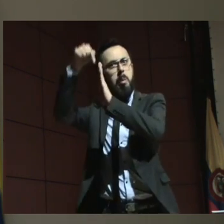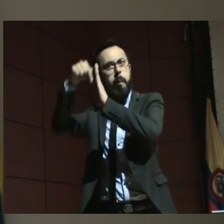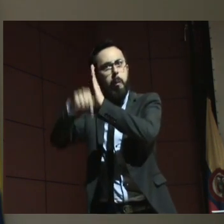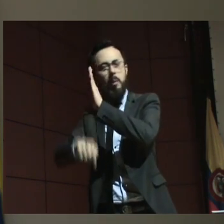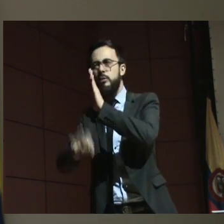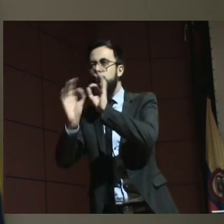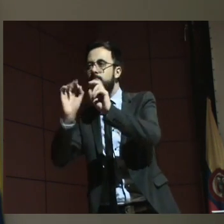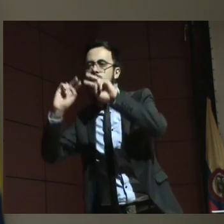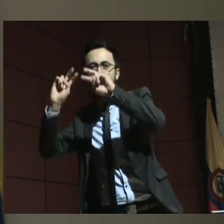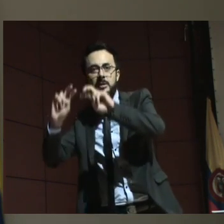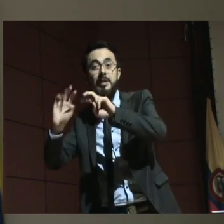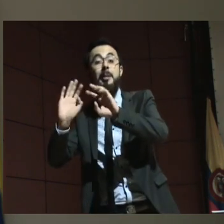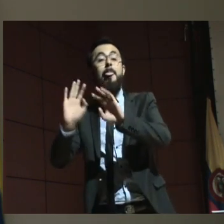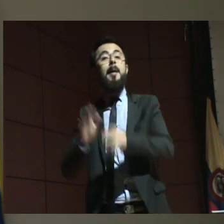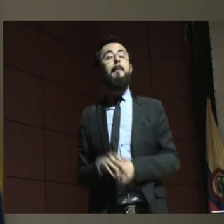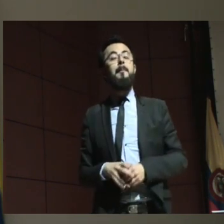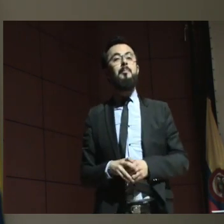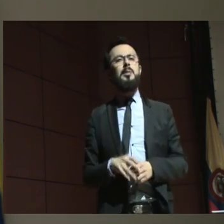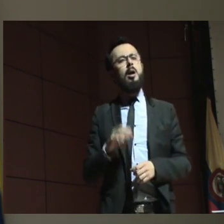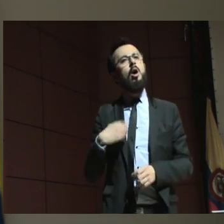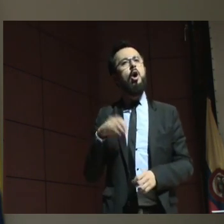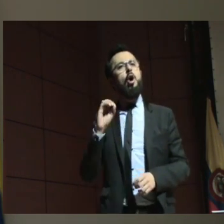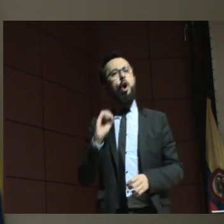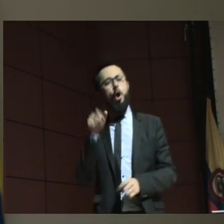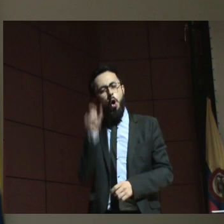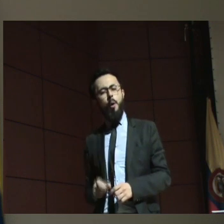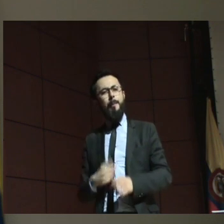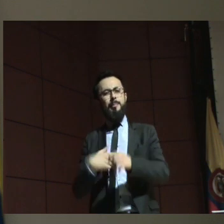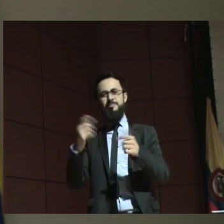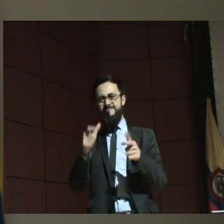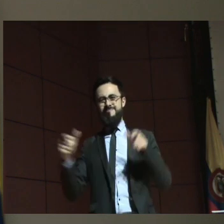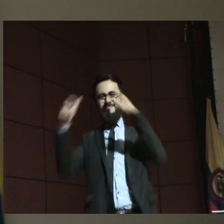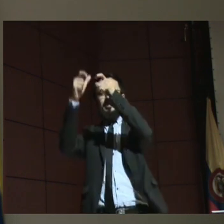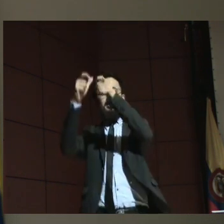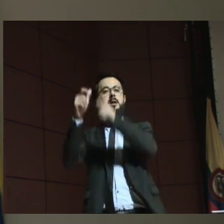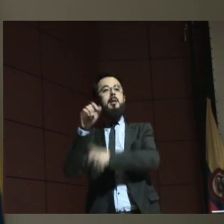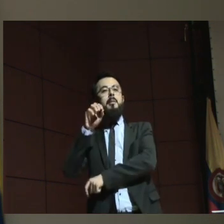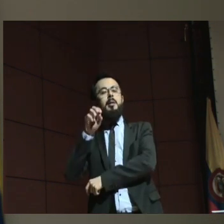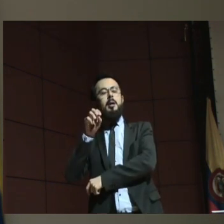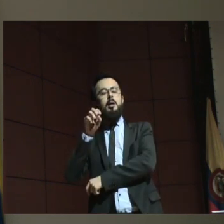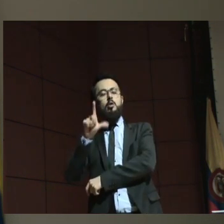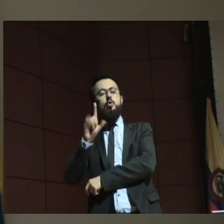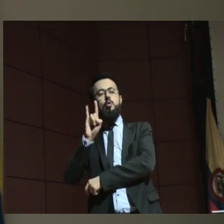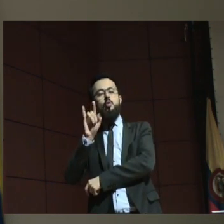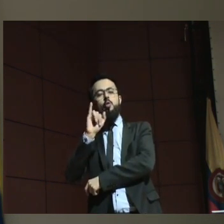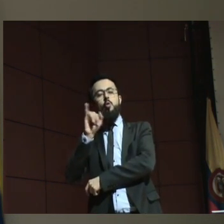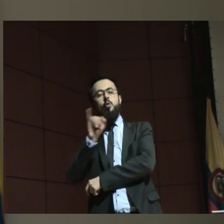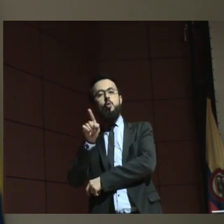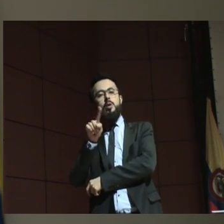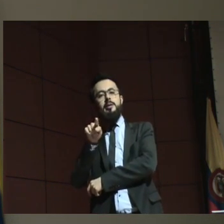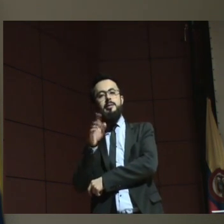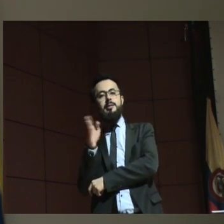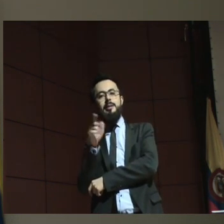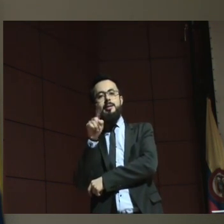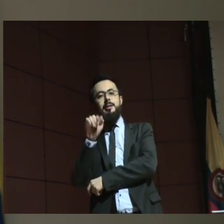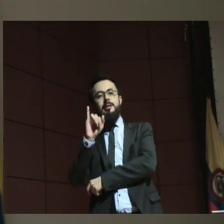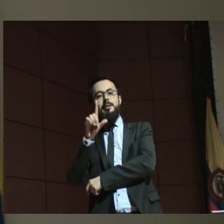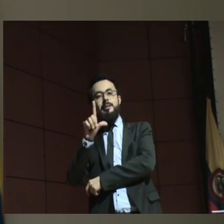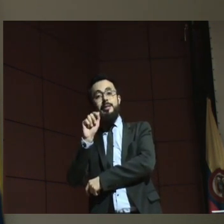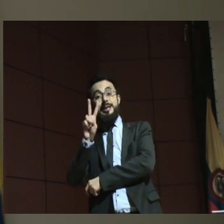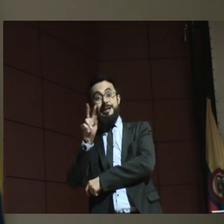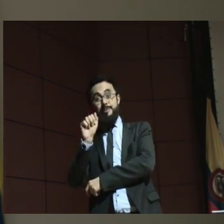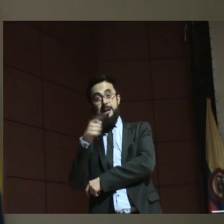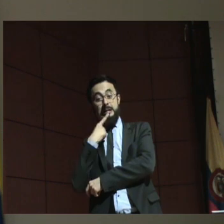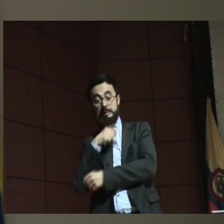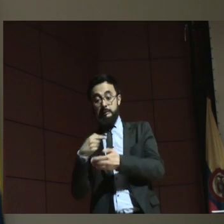de voto del magistrado Luis Ernesto Vargas Silva que dice, es una lástima que en esta sentencia no nos hubiéramos tomado el trabajo de ver